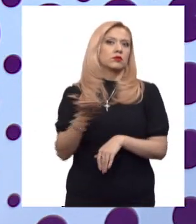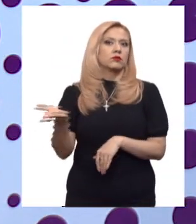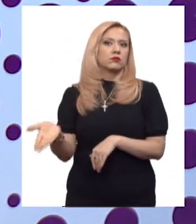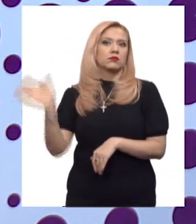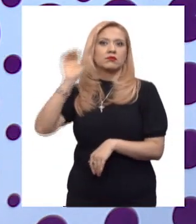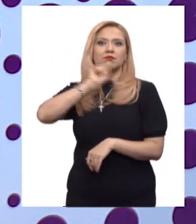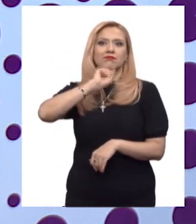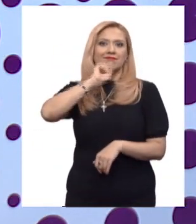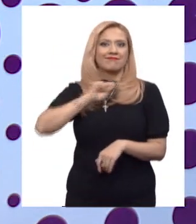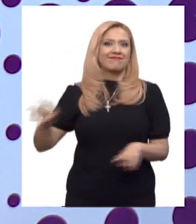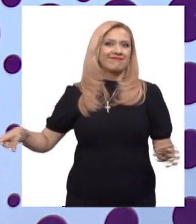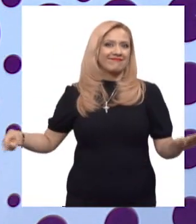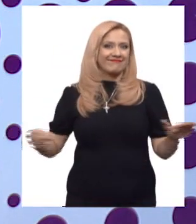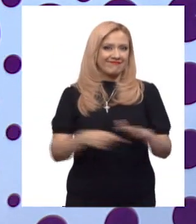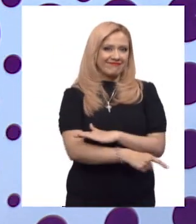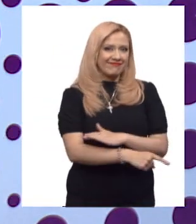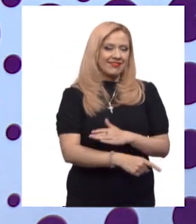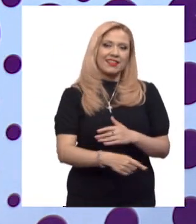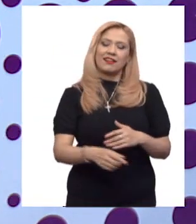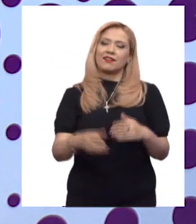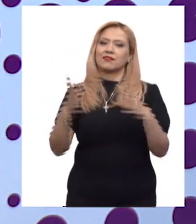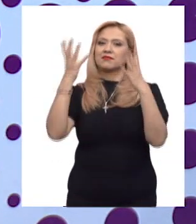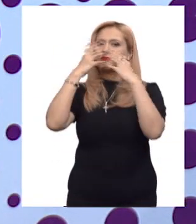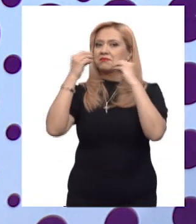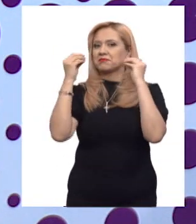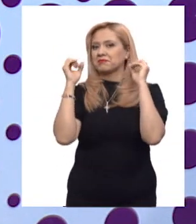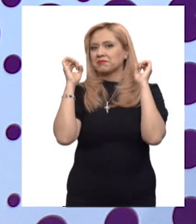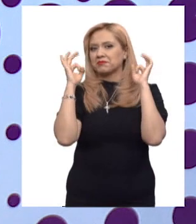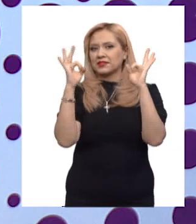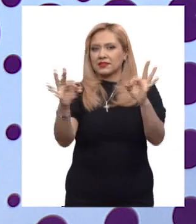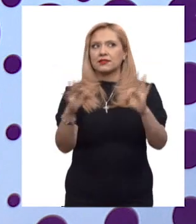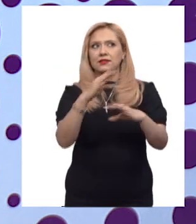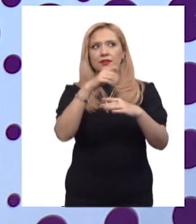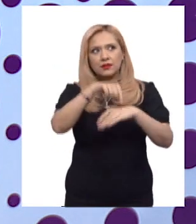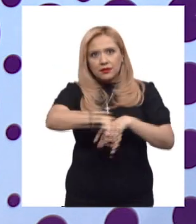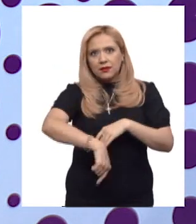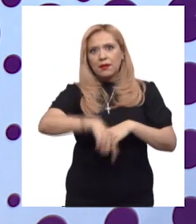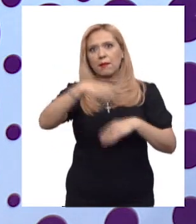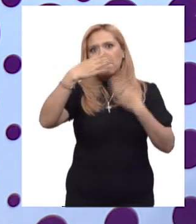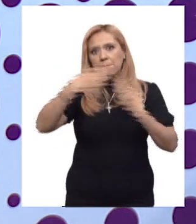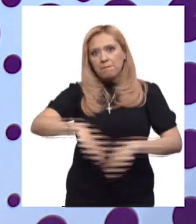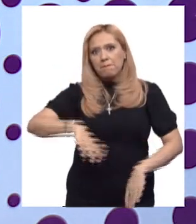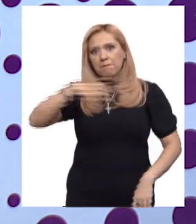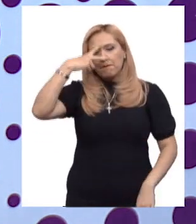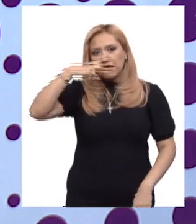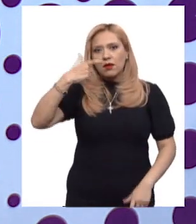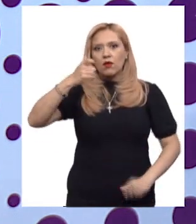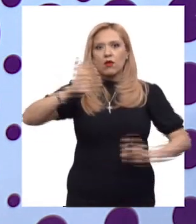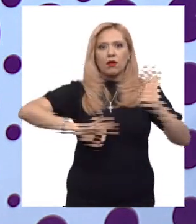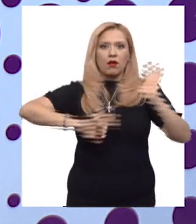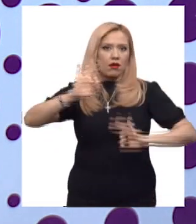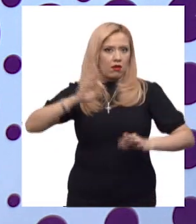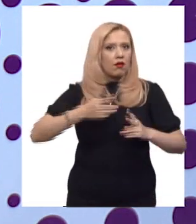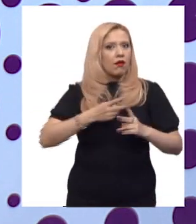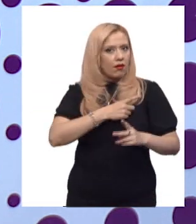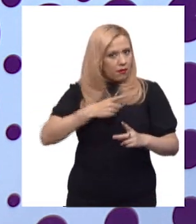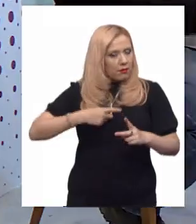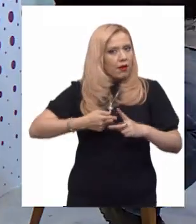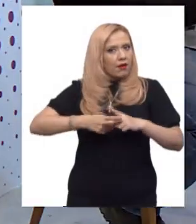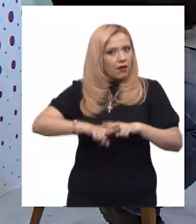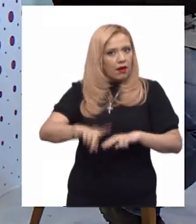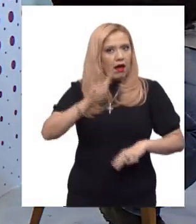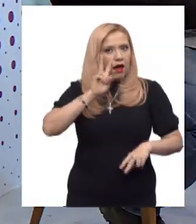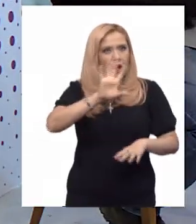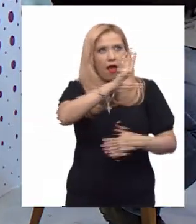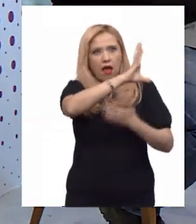mecanismo maravilloso que la Comisión Nacional Bancaria de Valores debería empezar a estudiar, a llevar un caso similar o un ejemplo